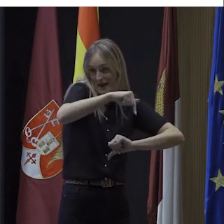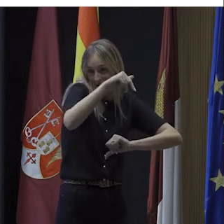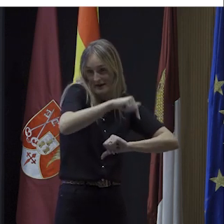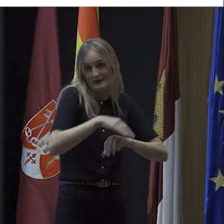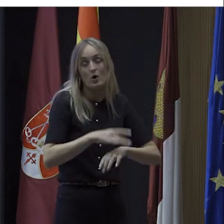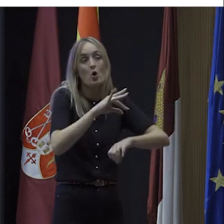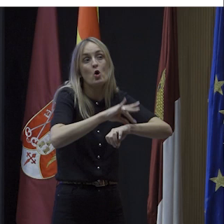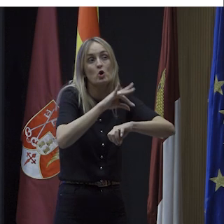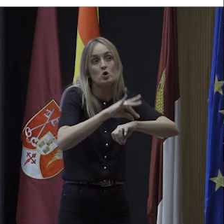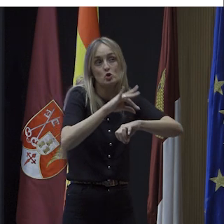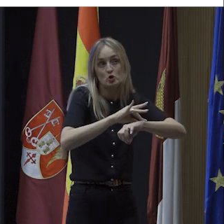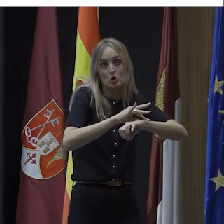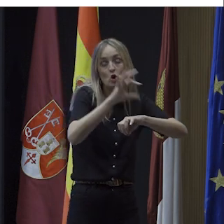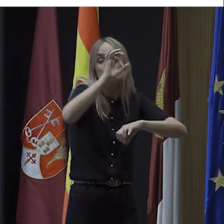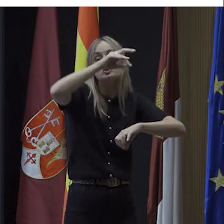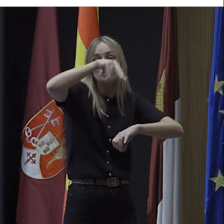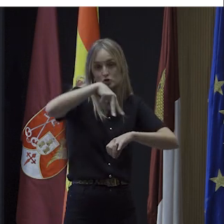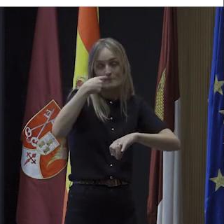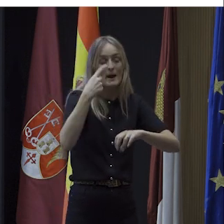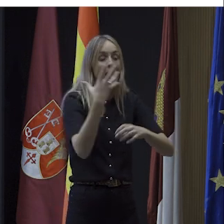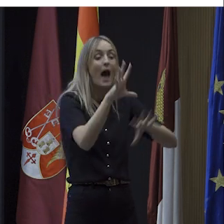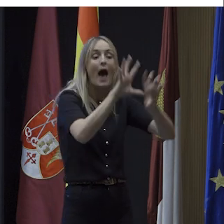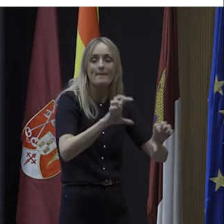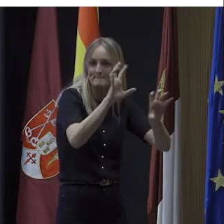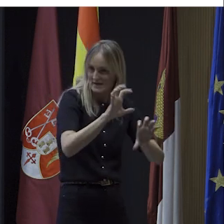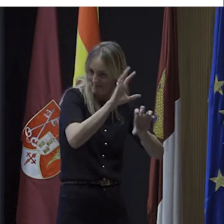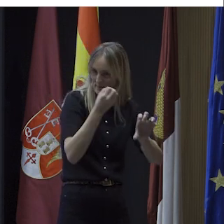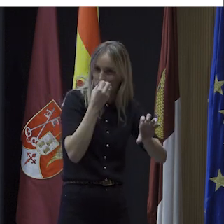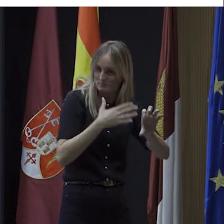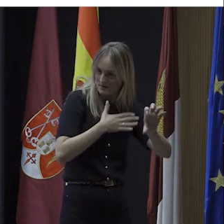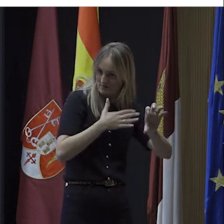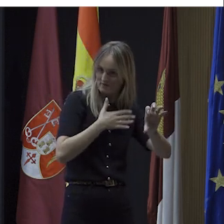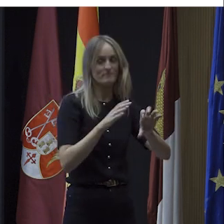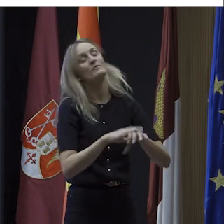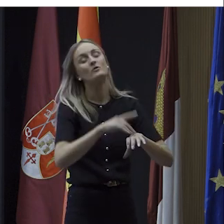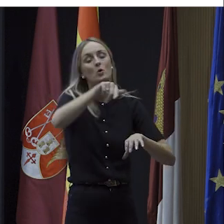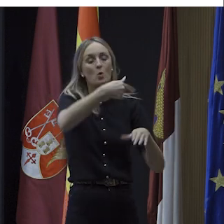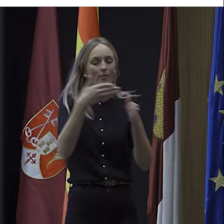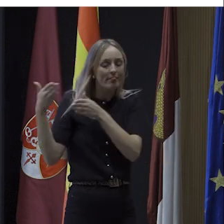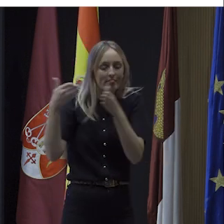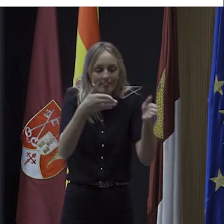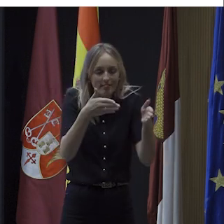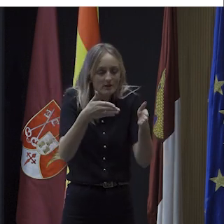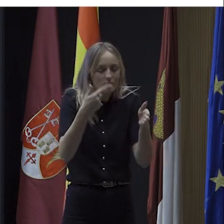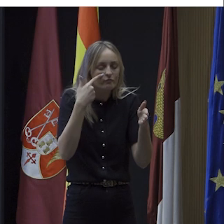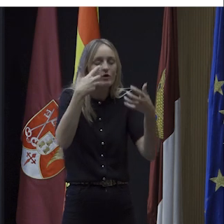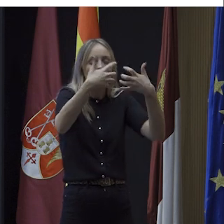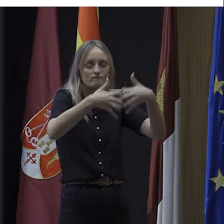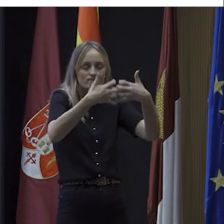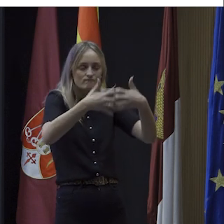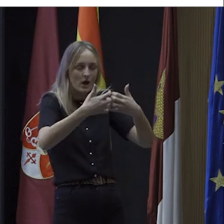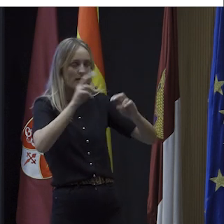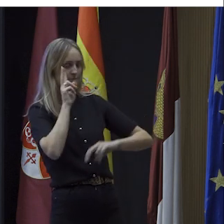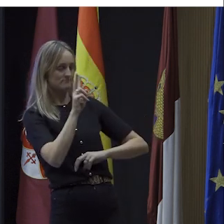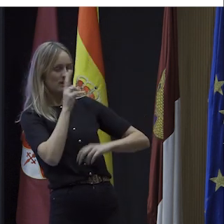para entender bien las coronografías y al final también se centró mucho en ver cómo funcionaba la máquina de corazón